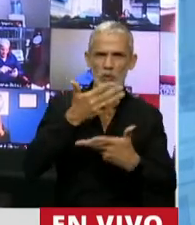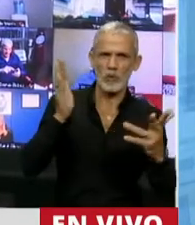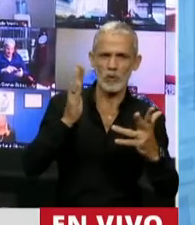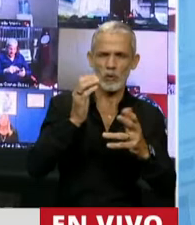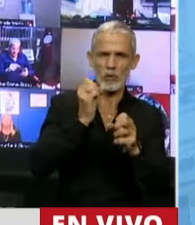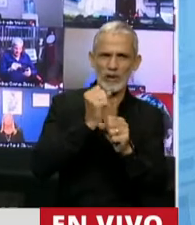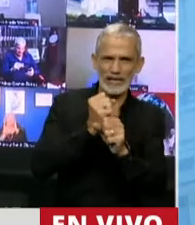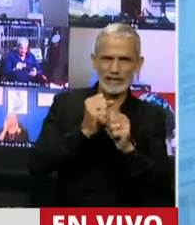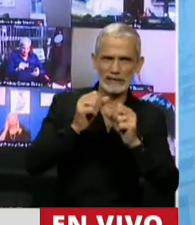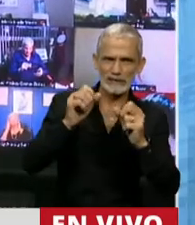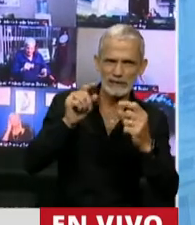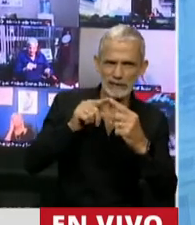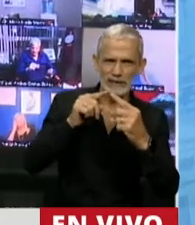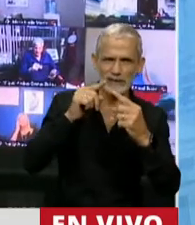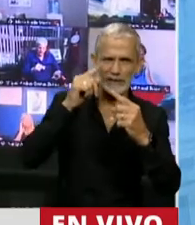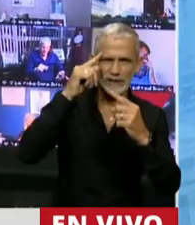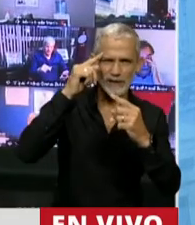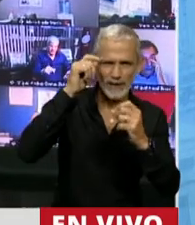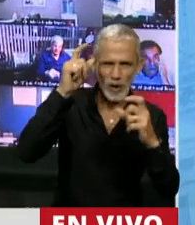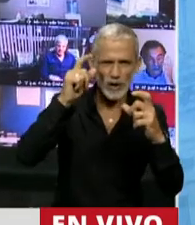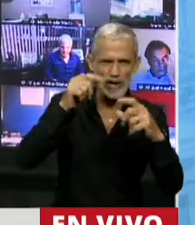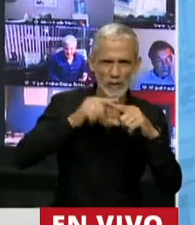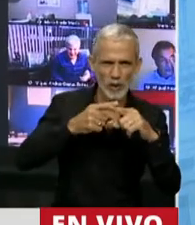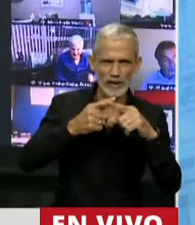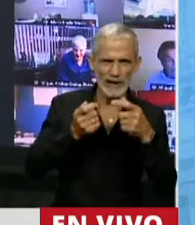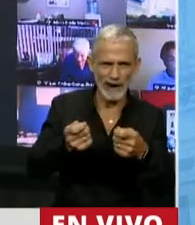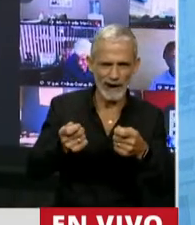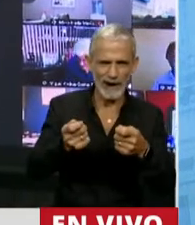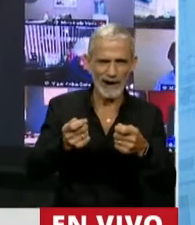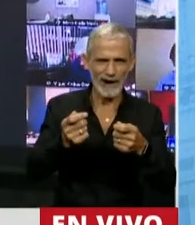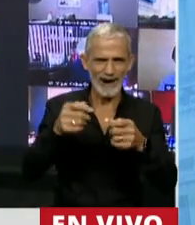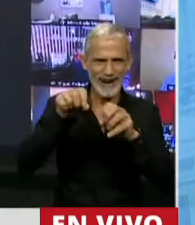misiones de carácter ideologizante.